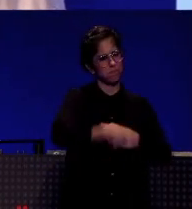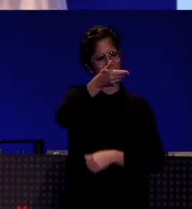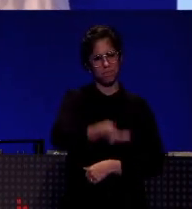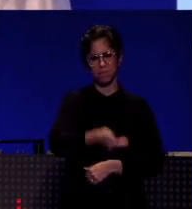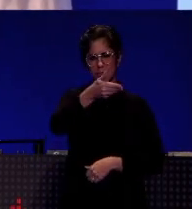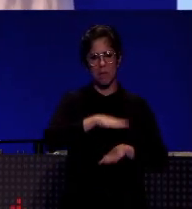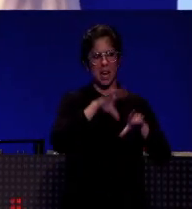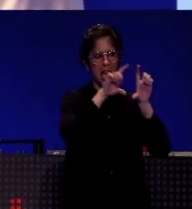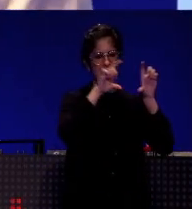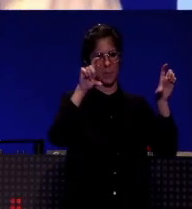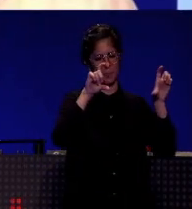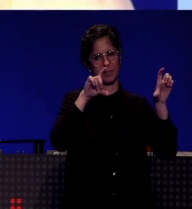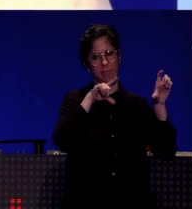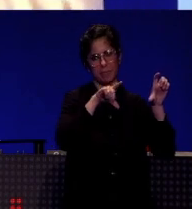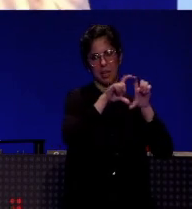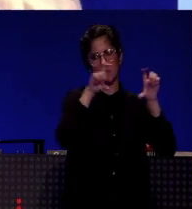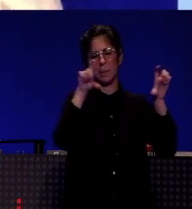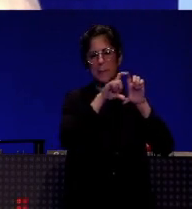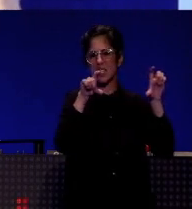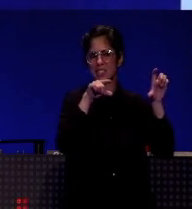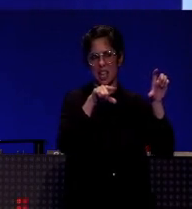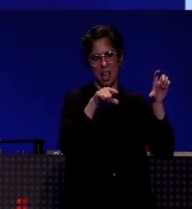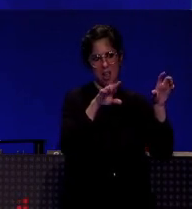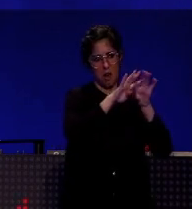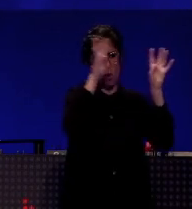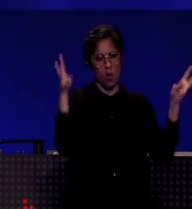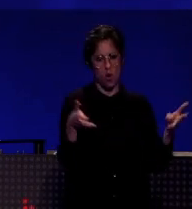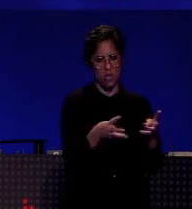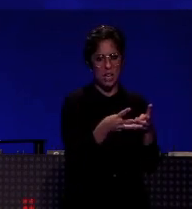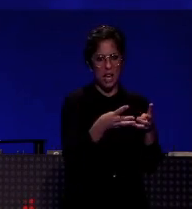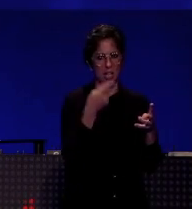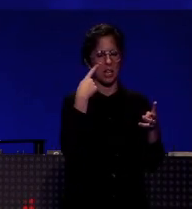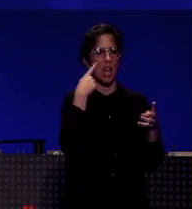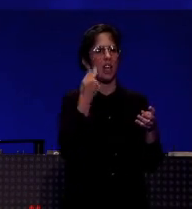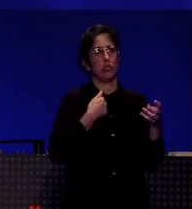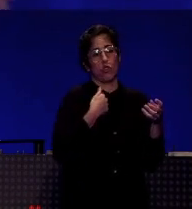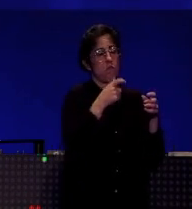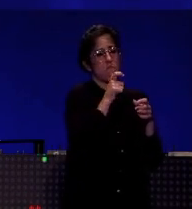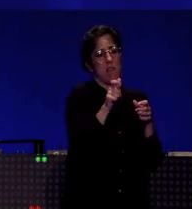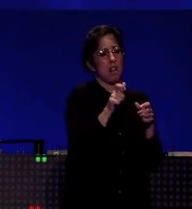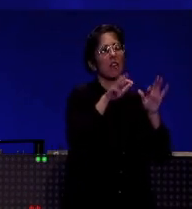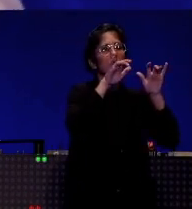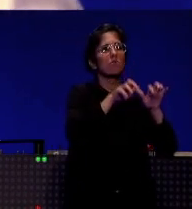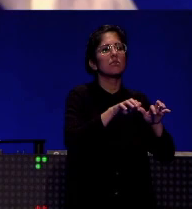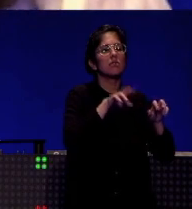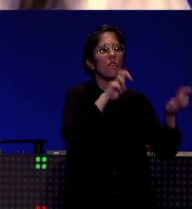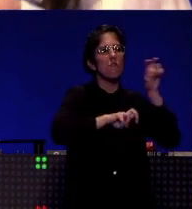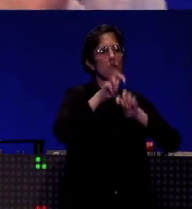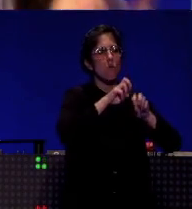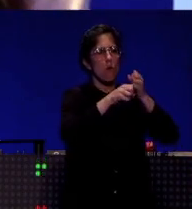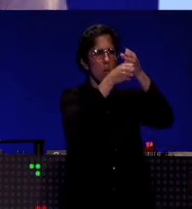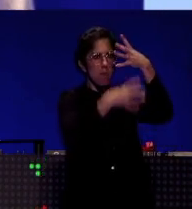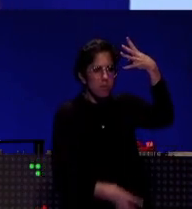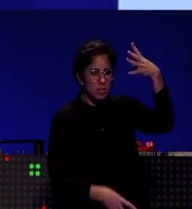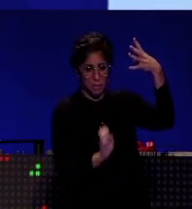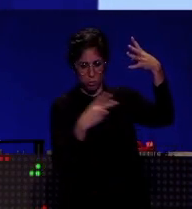para una marca online estar en uno de los primeros puestos del buscador porque claro así puede tener mucho más tráfico llegar a muchísimas